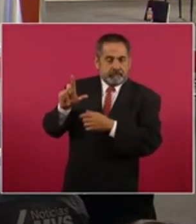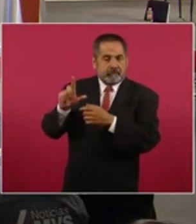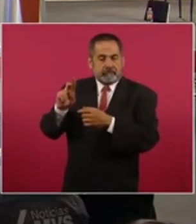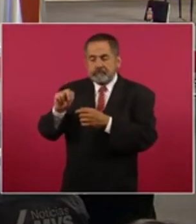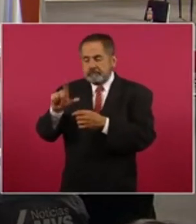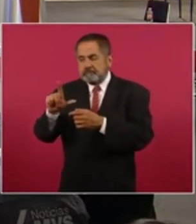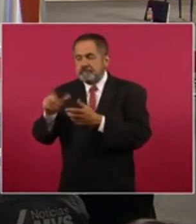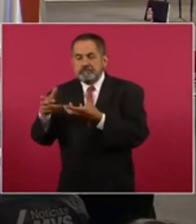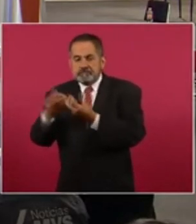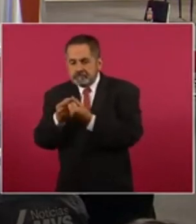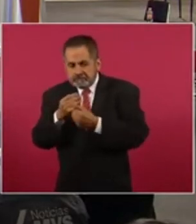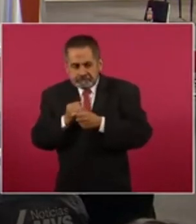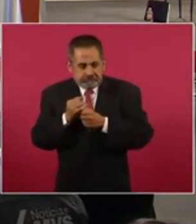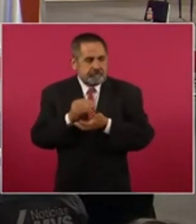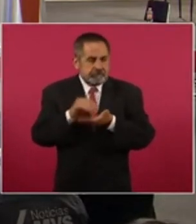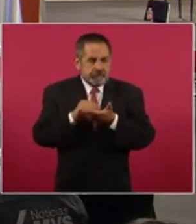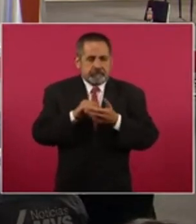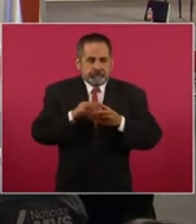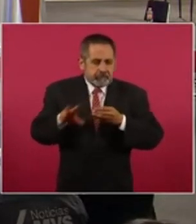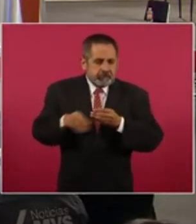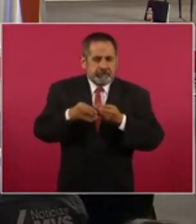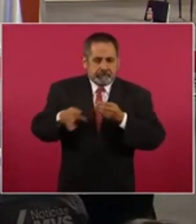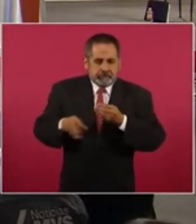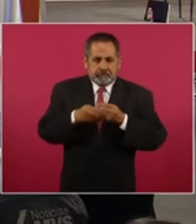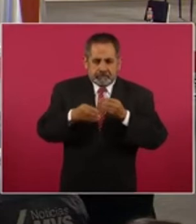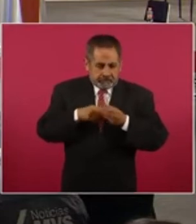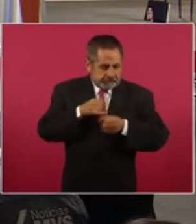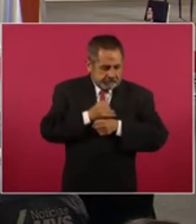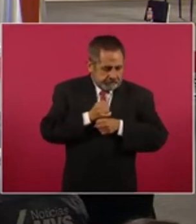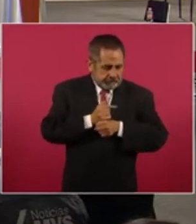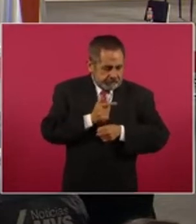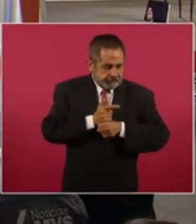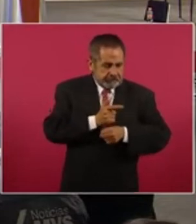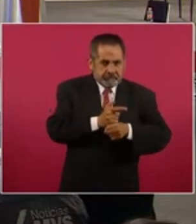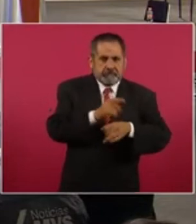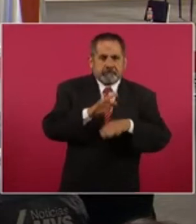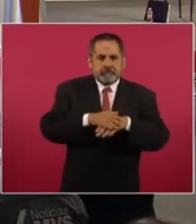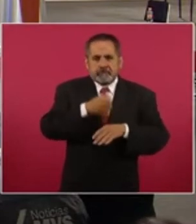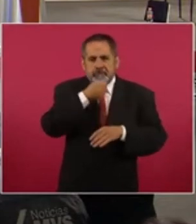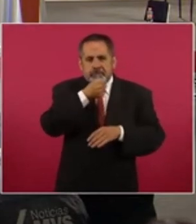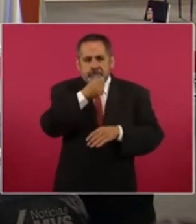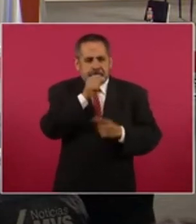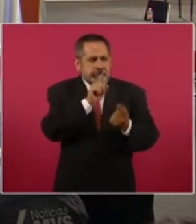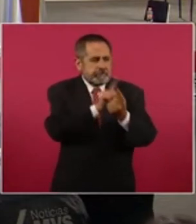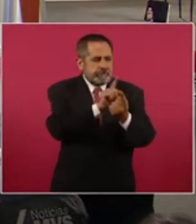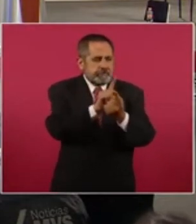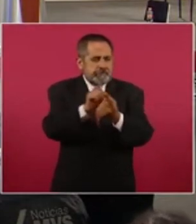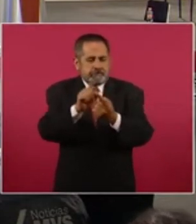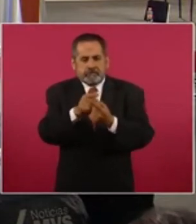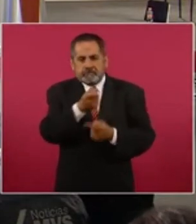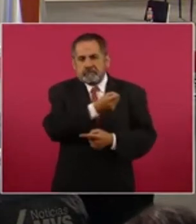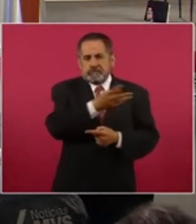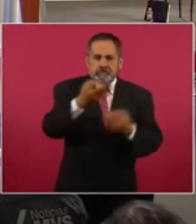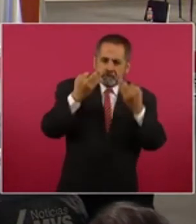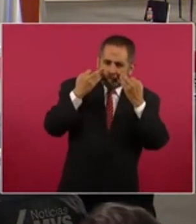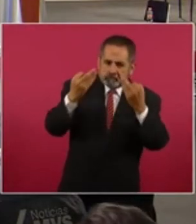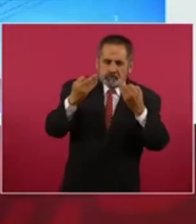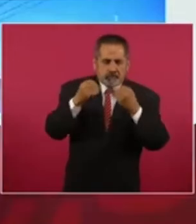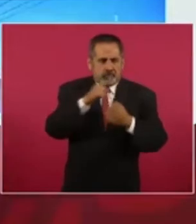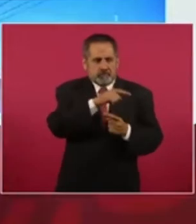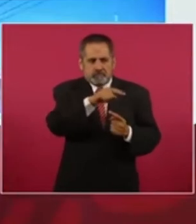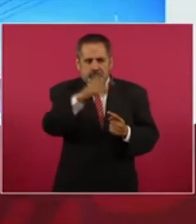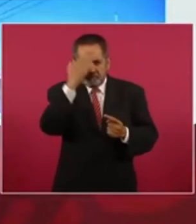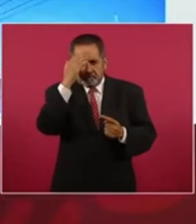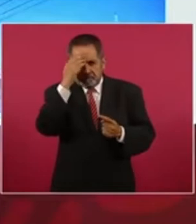Se han ido complementando las investigaciones, ampliando entrevistas, tanto de testigos como personas